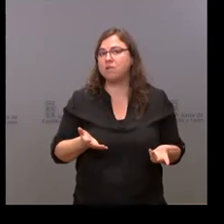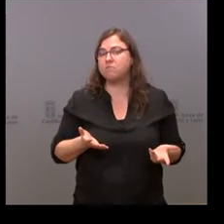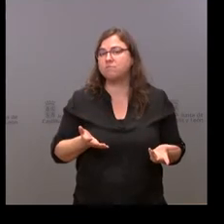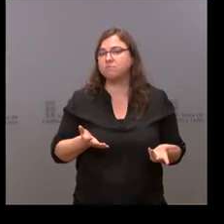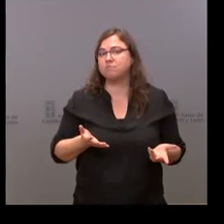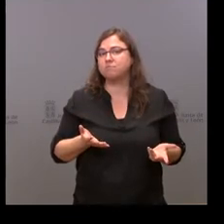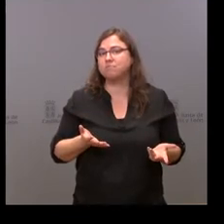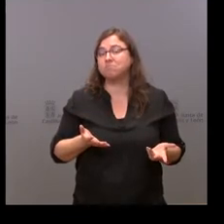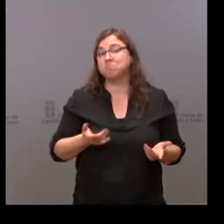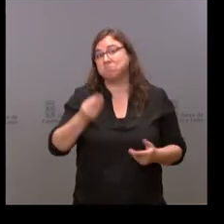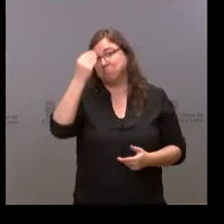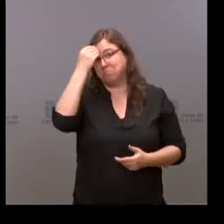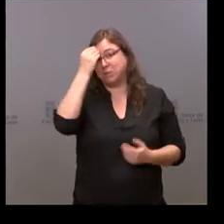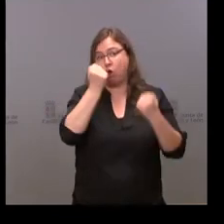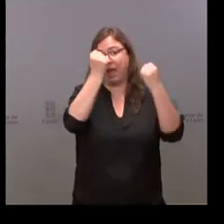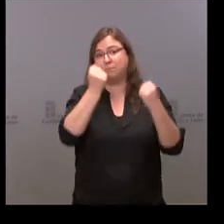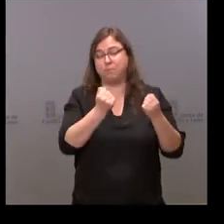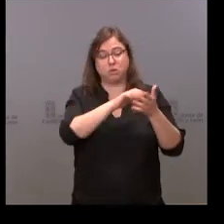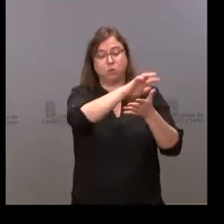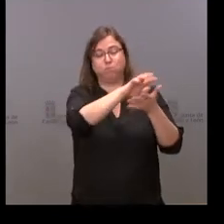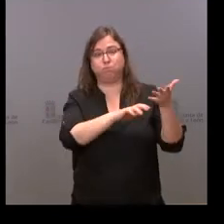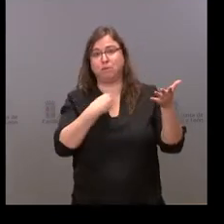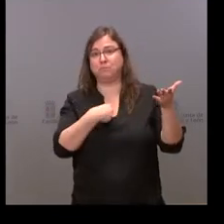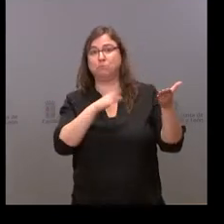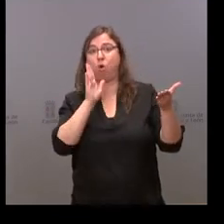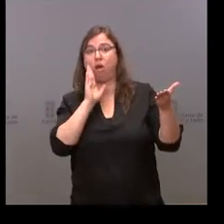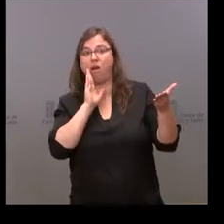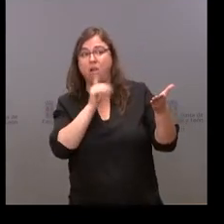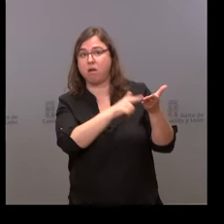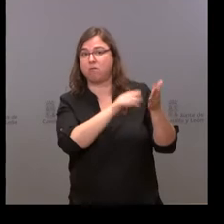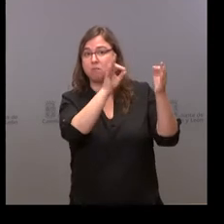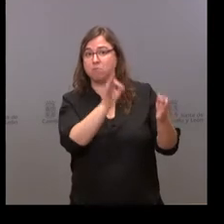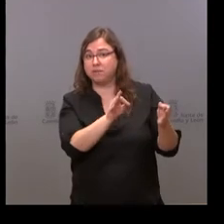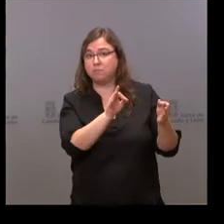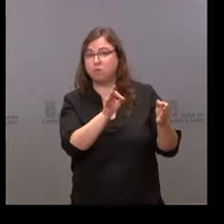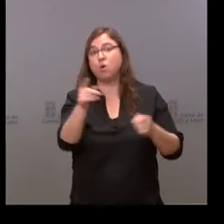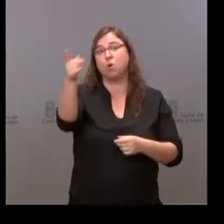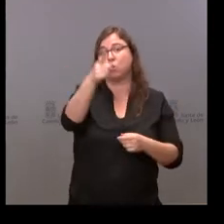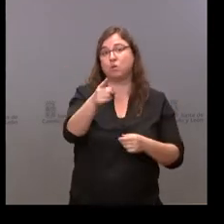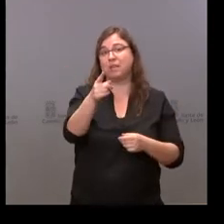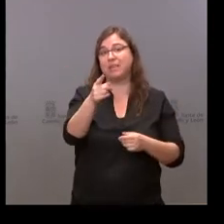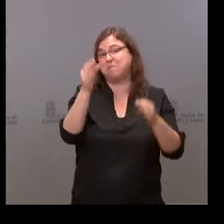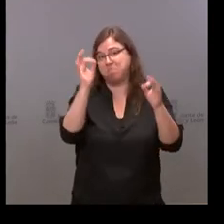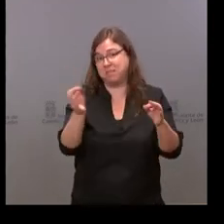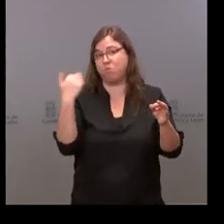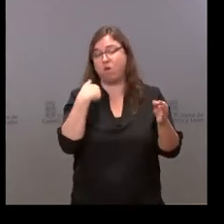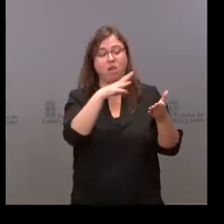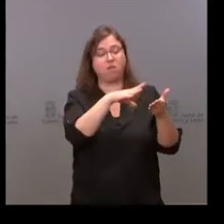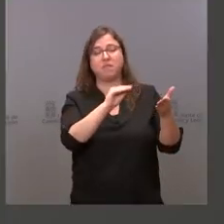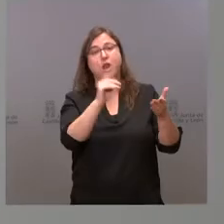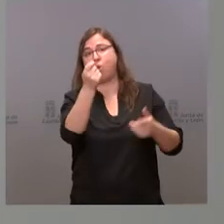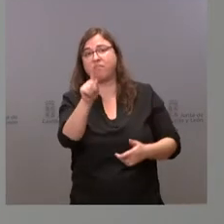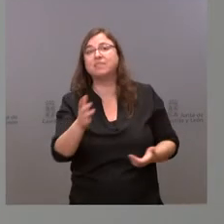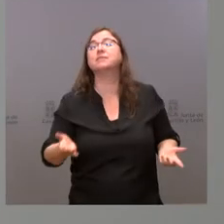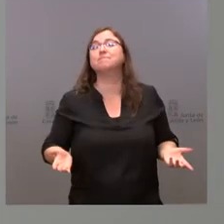al menos mantendrán esa postura y que usted mantendrá la suya no sé si nos puede ir a